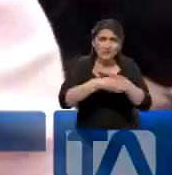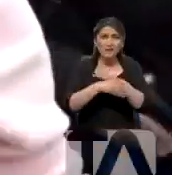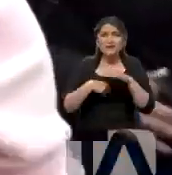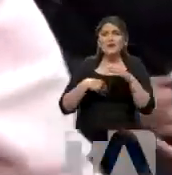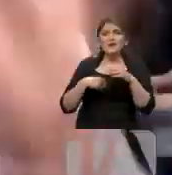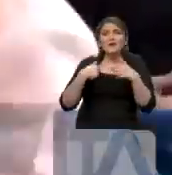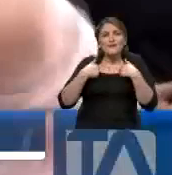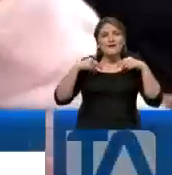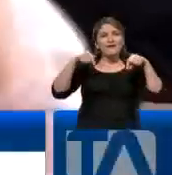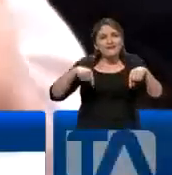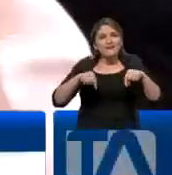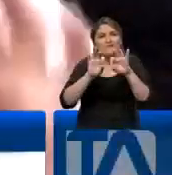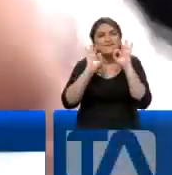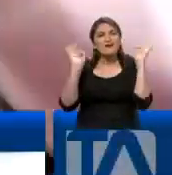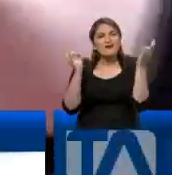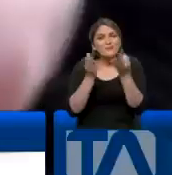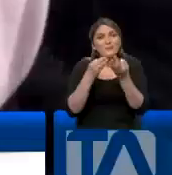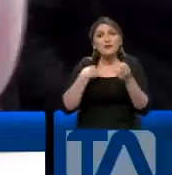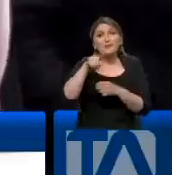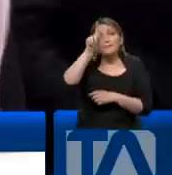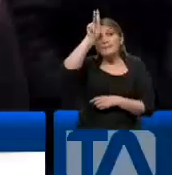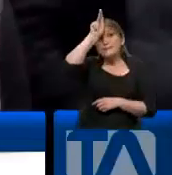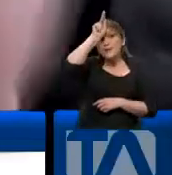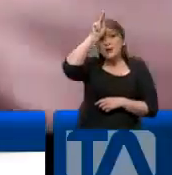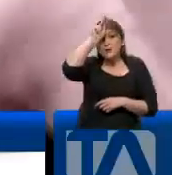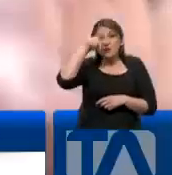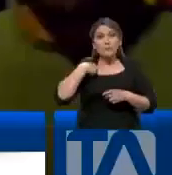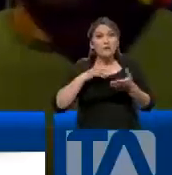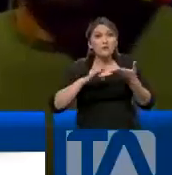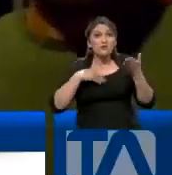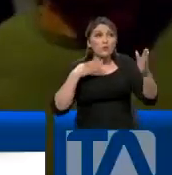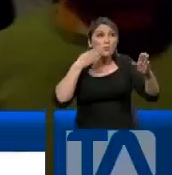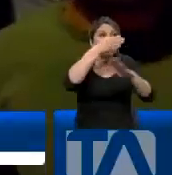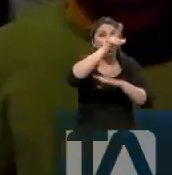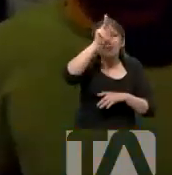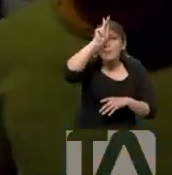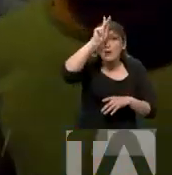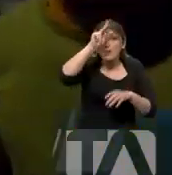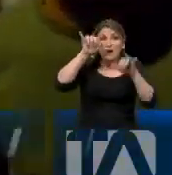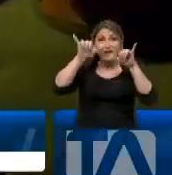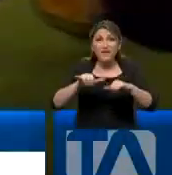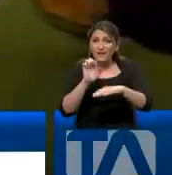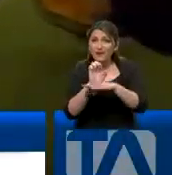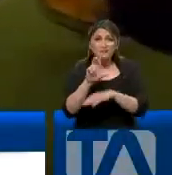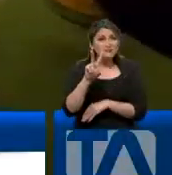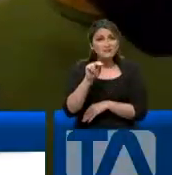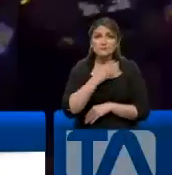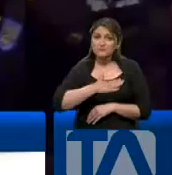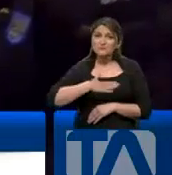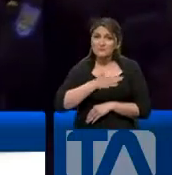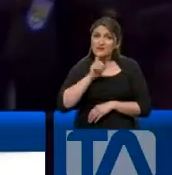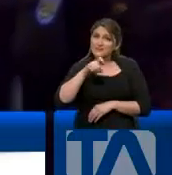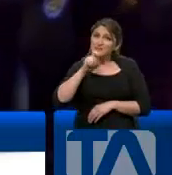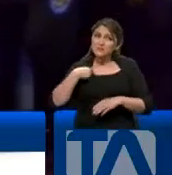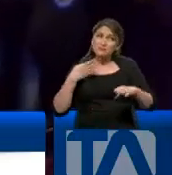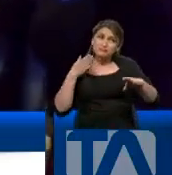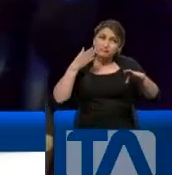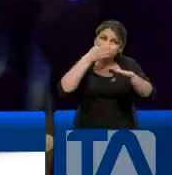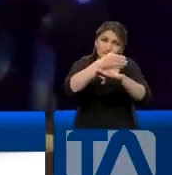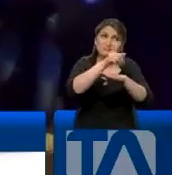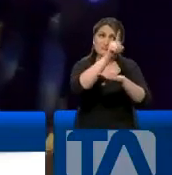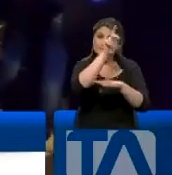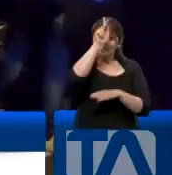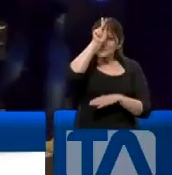mi familia. Tengo PPT peruano y el pueblo de Ecuador no me deja pasar. ¡No deja pasar! La protesta impidió el paso vehicular